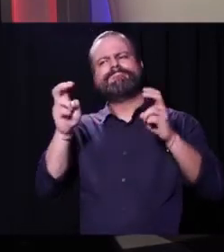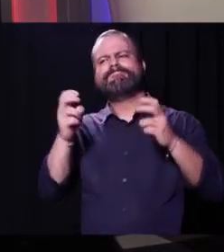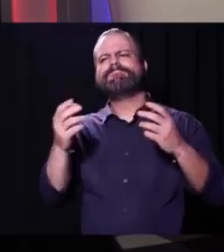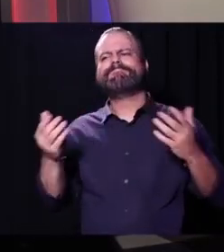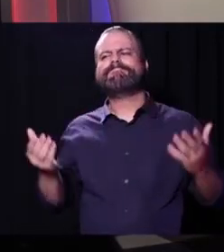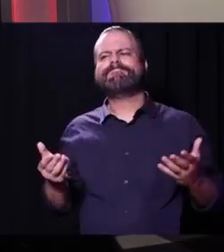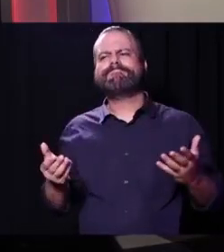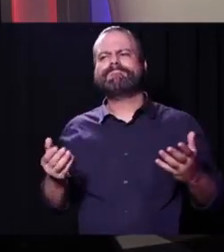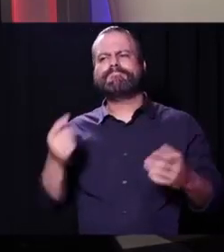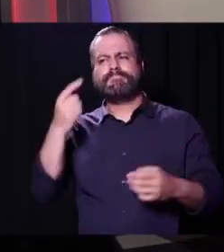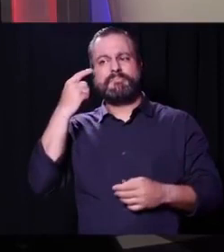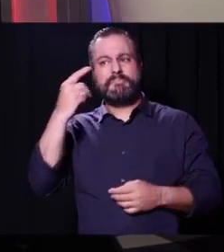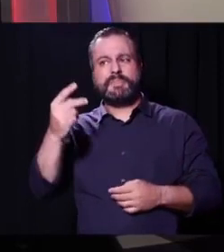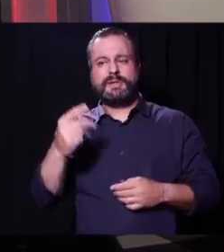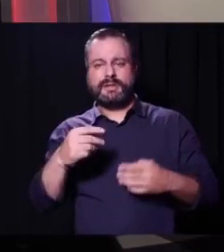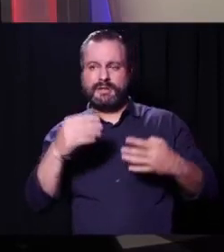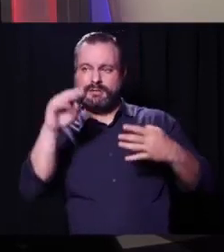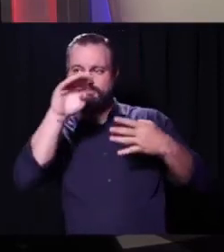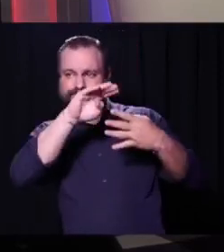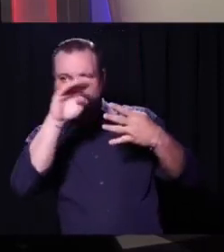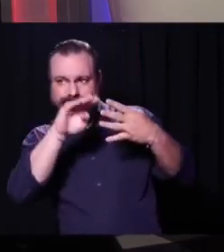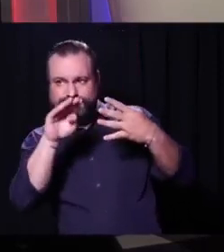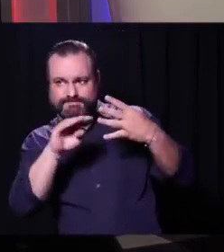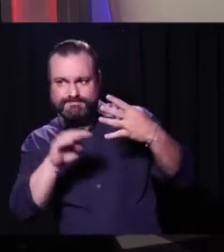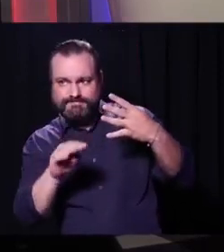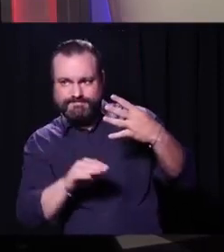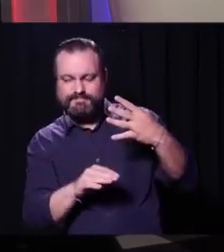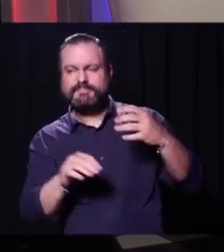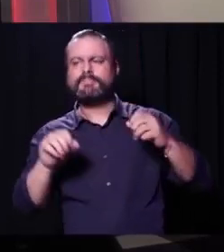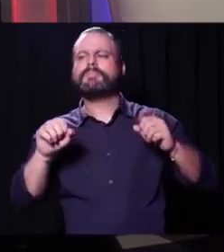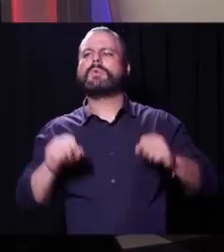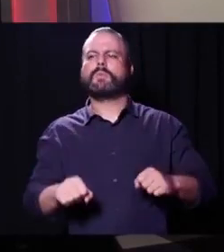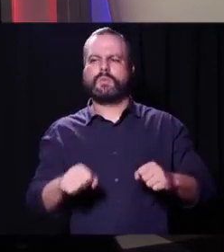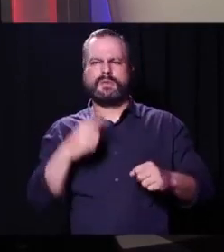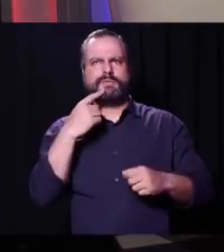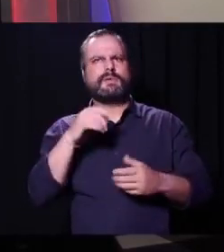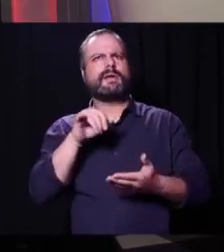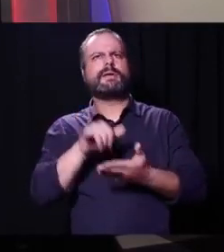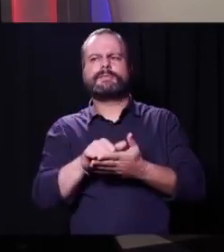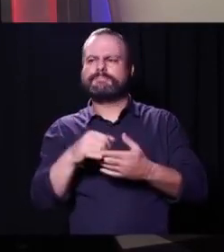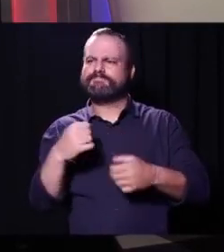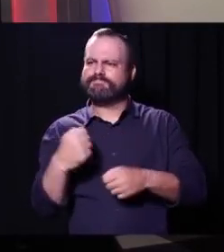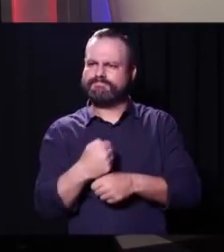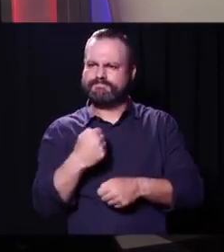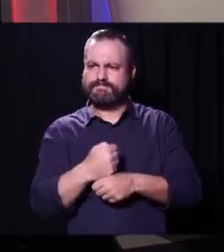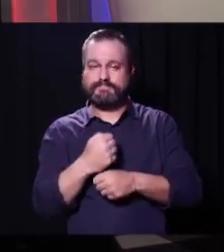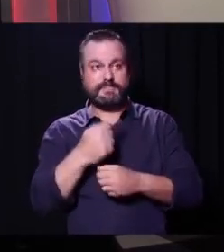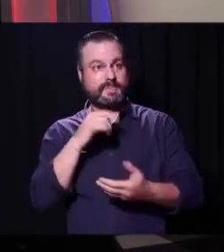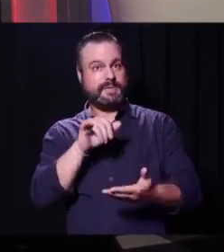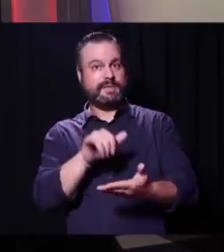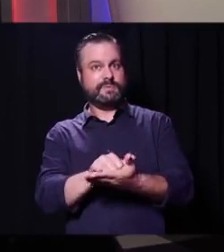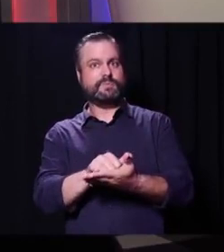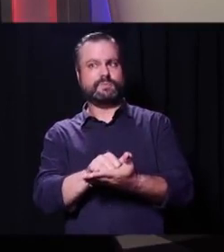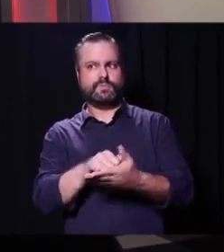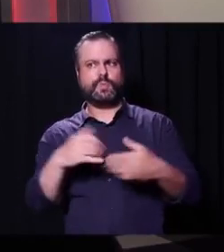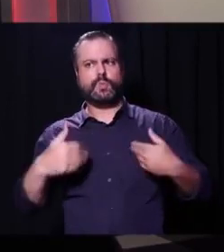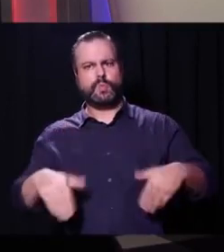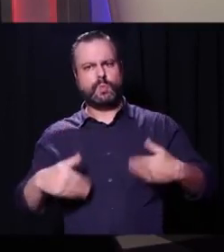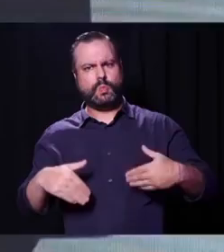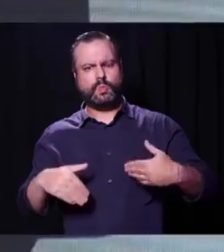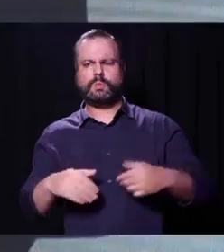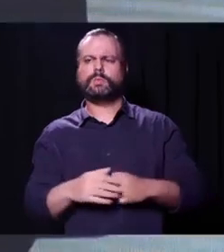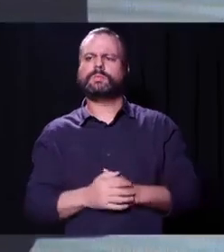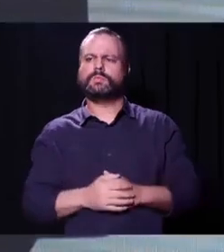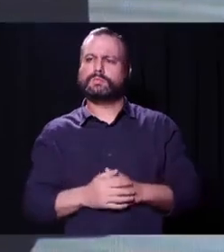las paramétricas, ¿no? El tema de aumentar la edad, el tema de aumentar cuotas. No sé si habrá alguna otra opción que nos conozcamos.